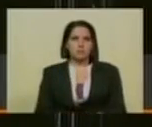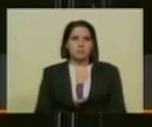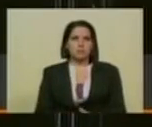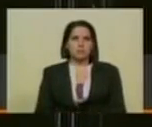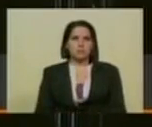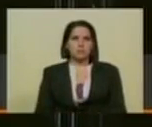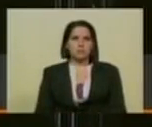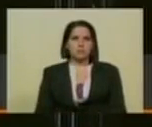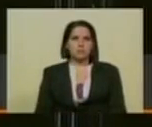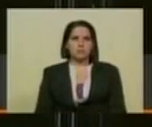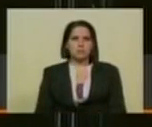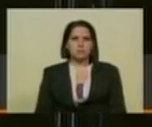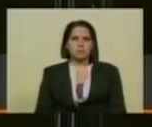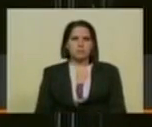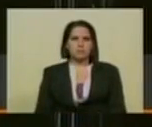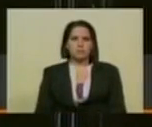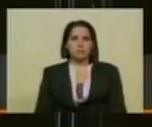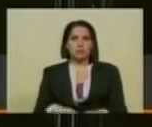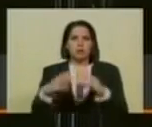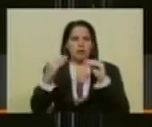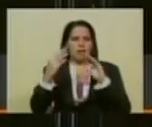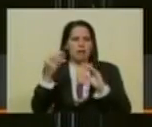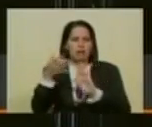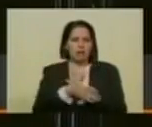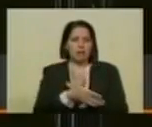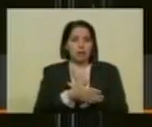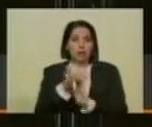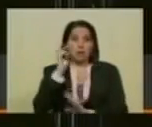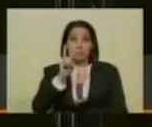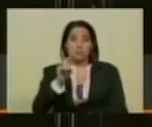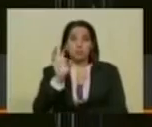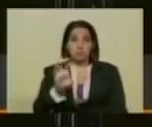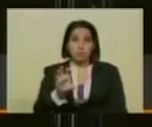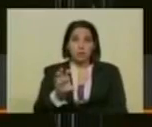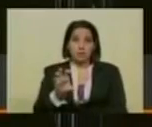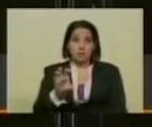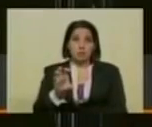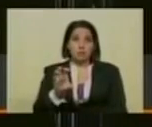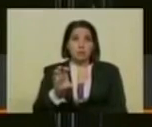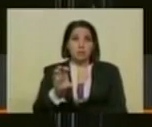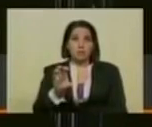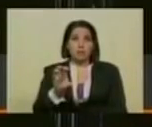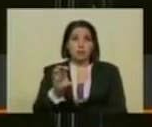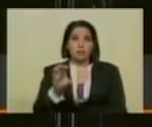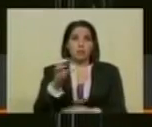Creo que heredó esa visión del país del general Isaías Medina Angarita,